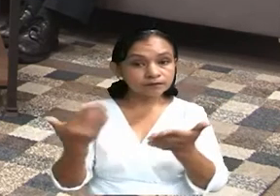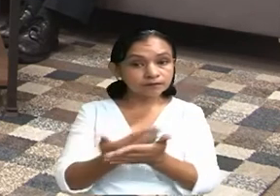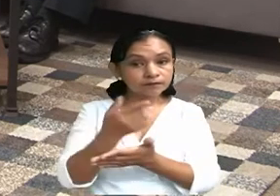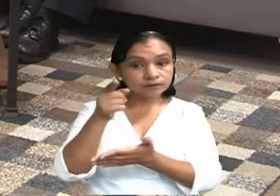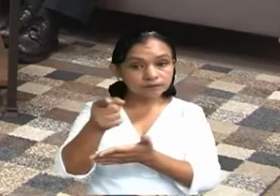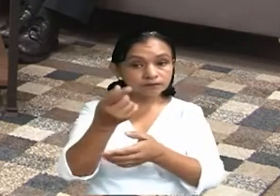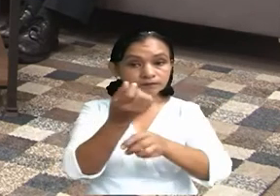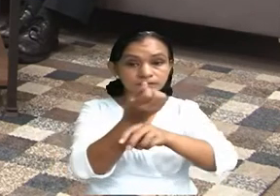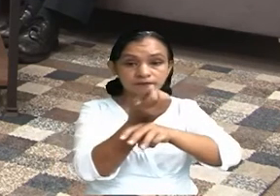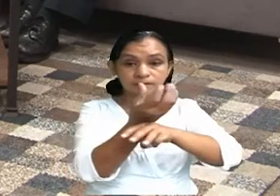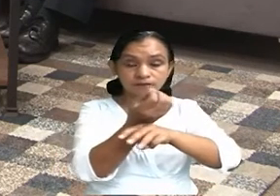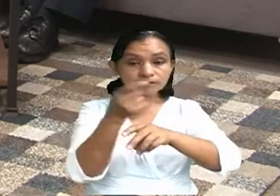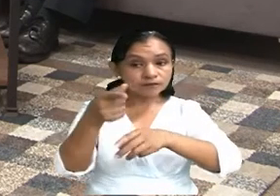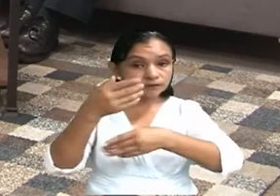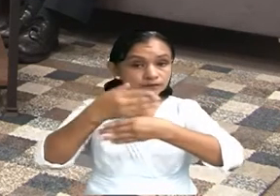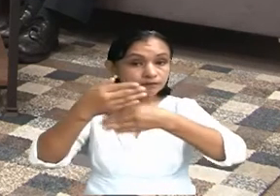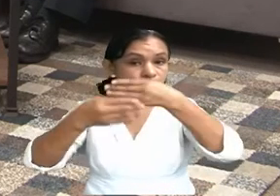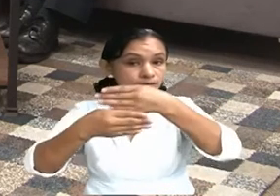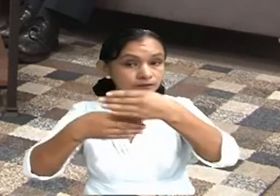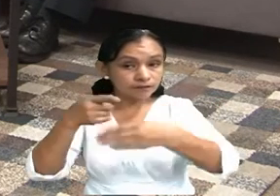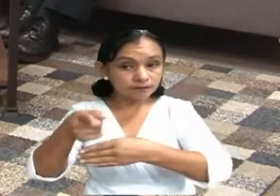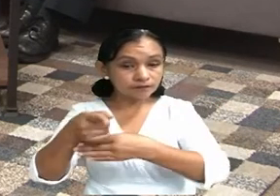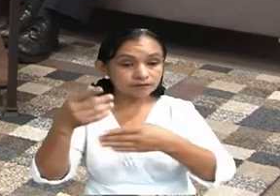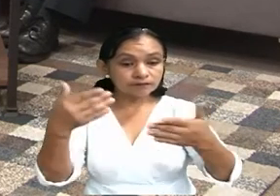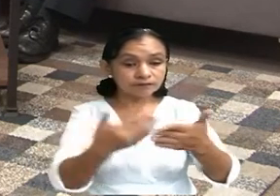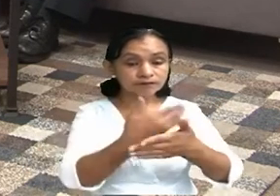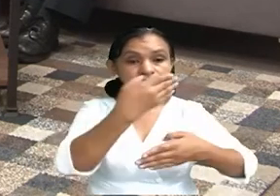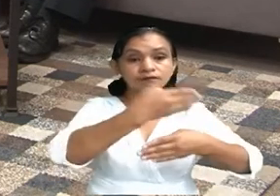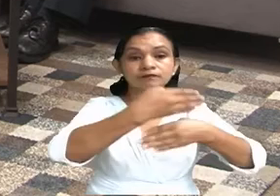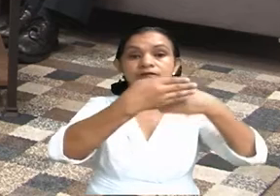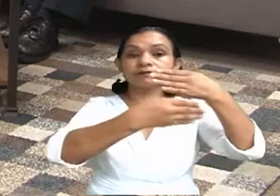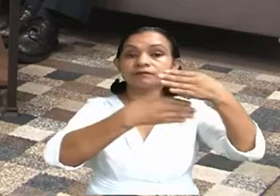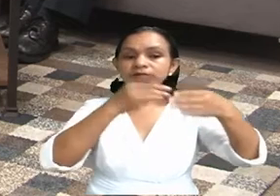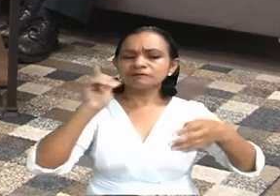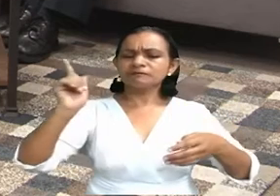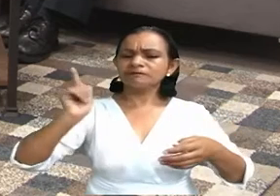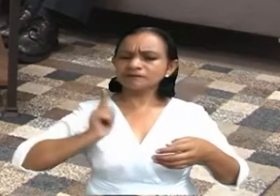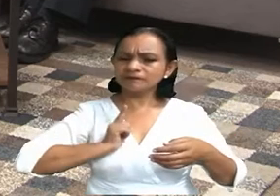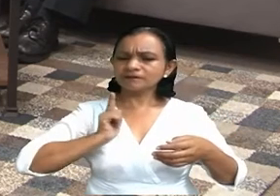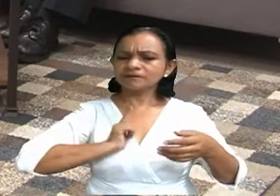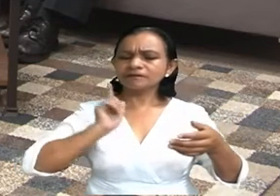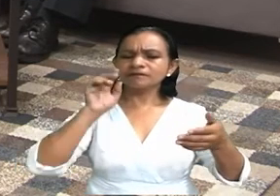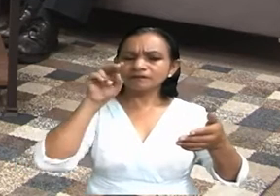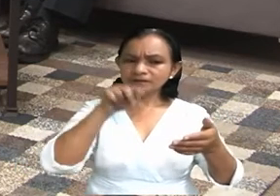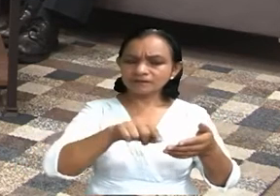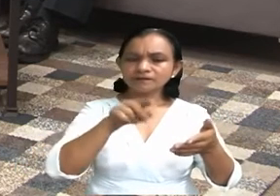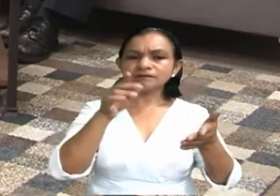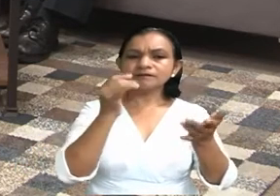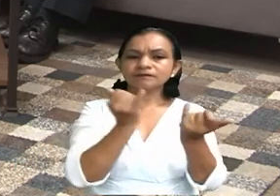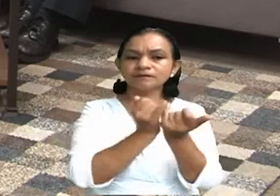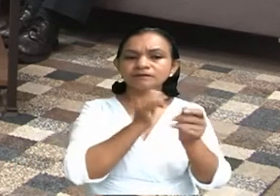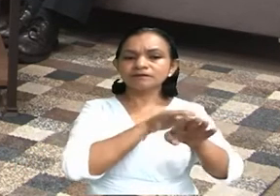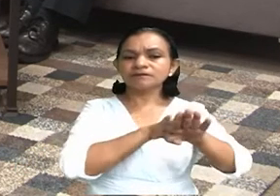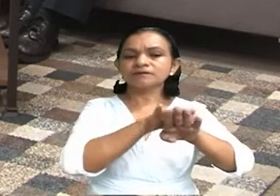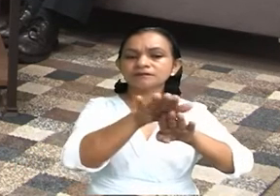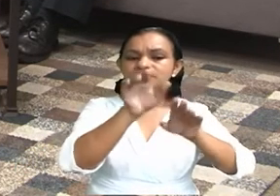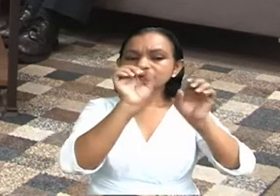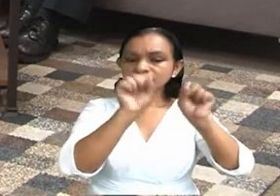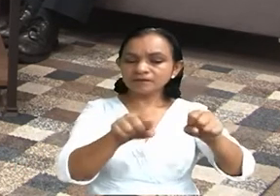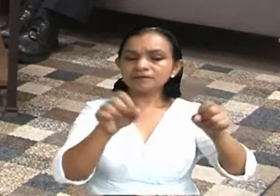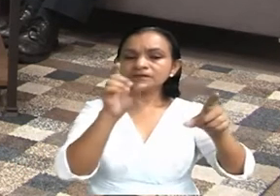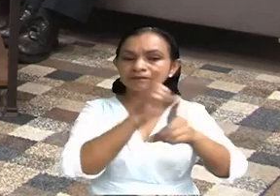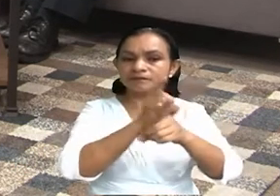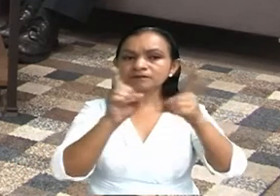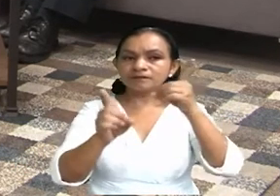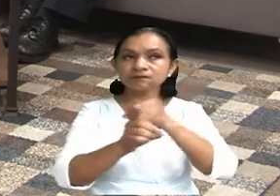las alcaldías del país destinado a la población tenga incorporado ese componente de la accesibilidad.